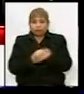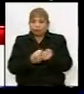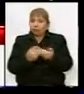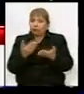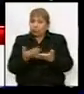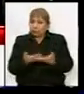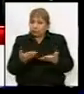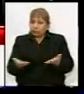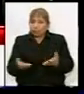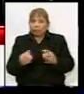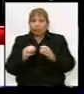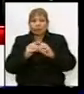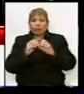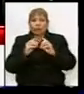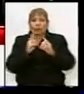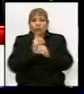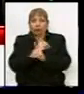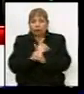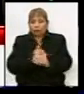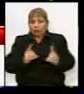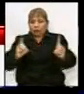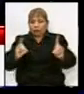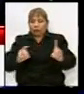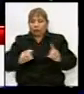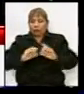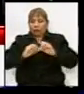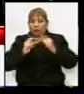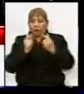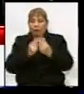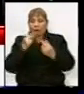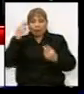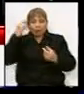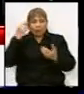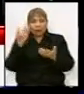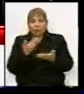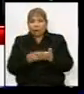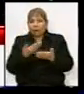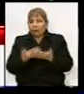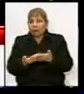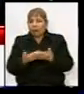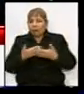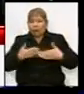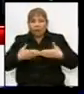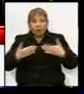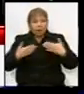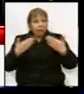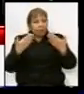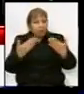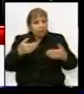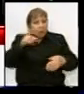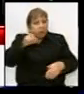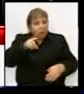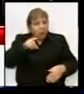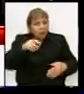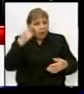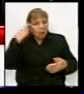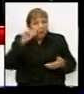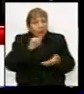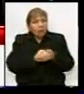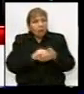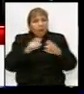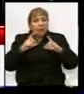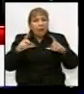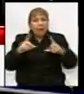tenemos que fortalecer a los partidos políticos y buscar esos consensos necesarios para que el legislativo y